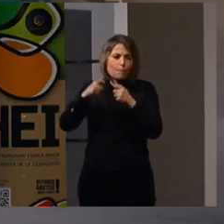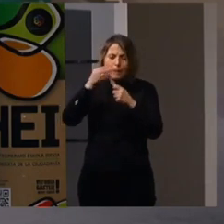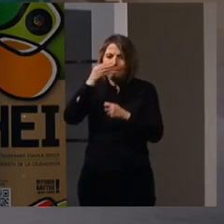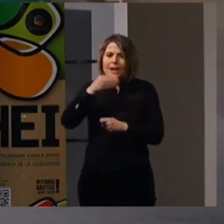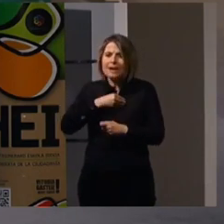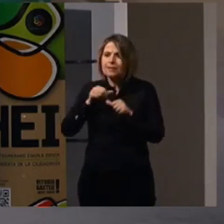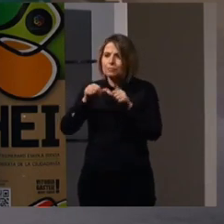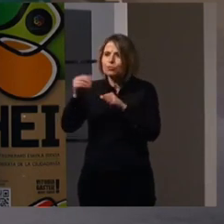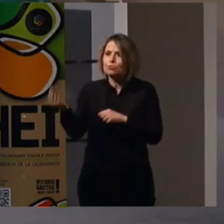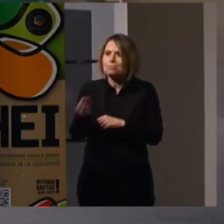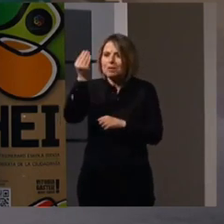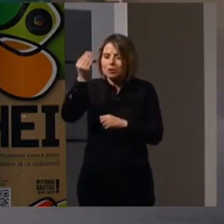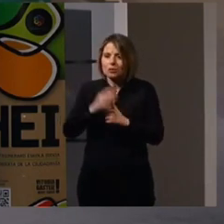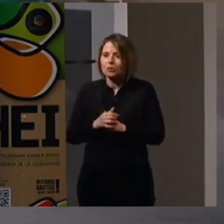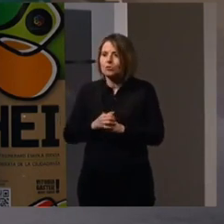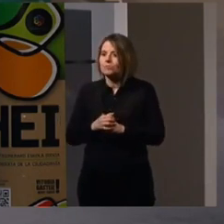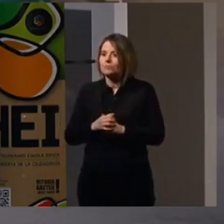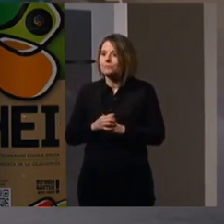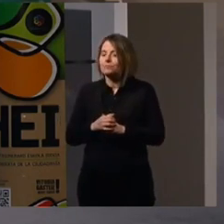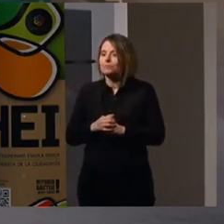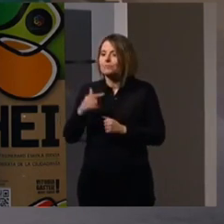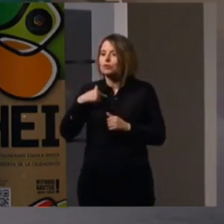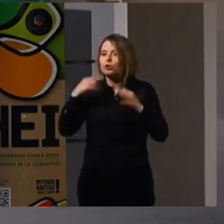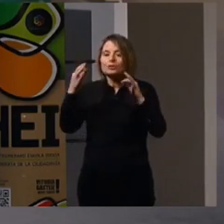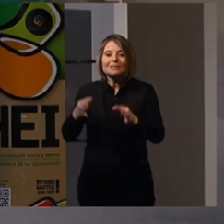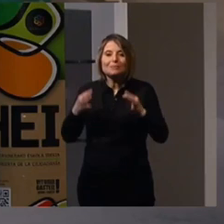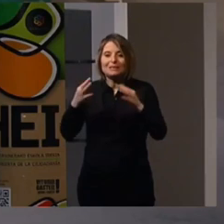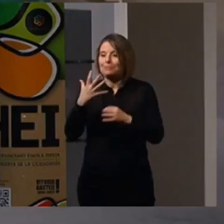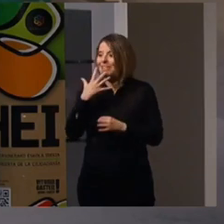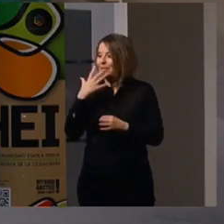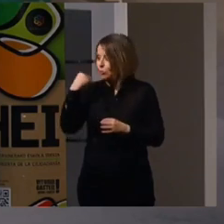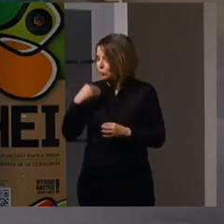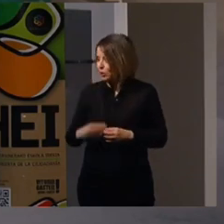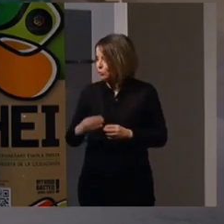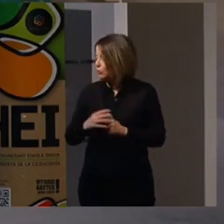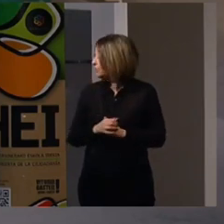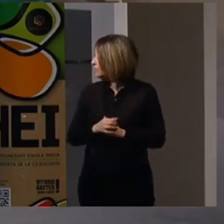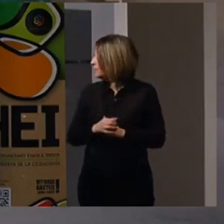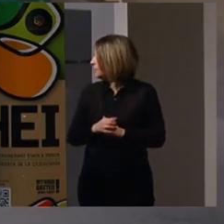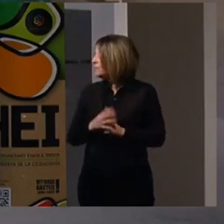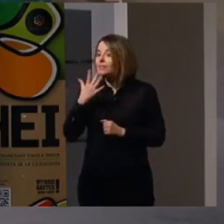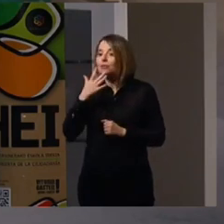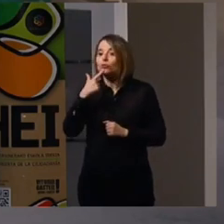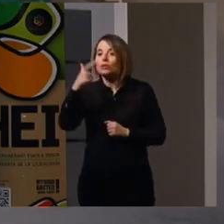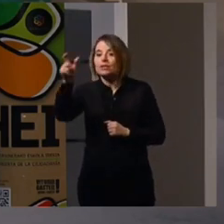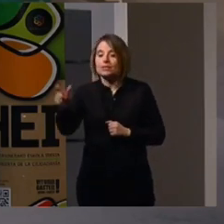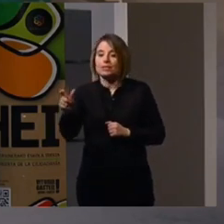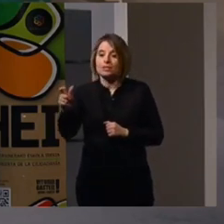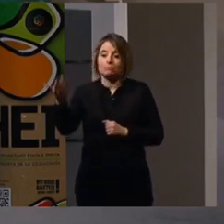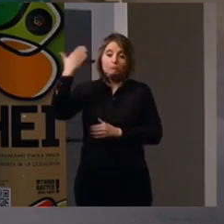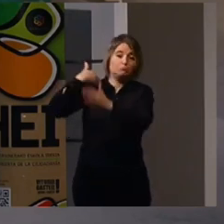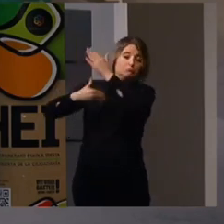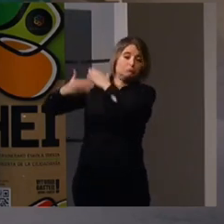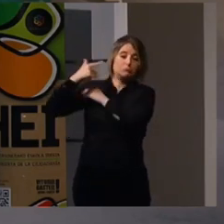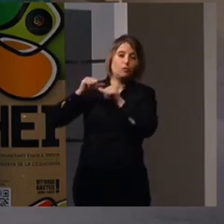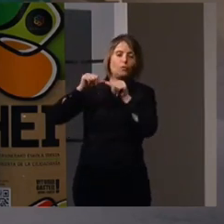algo mejor. Y lo digo en el sentido de que yo siempre pongo el mismo ejemplo. Si tú le dices a alguien en la Edad Media que